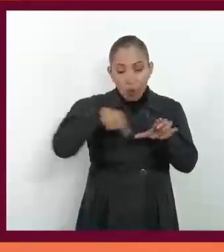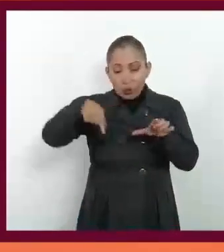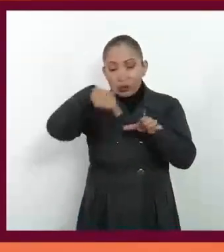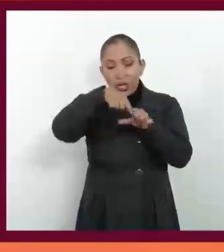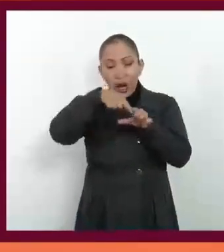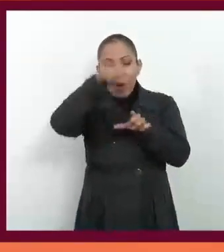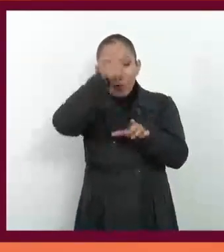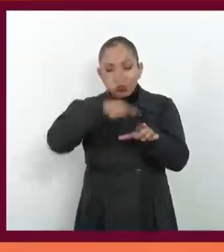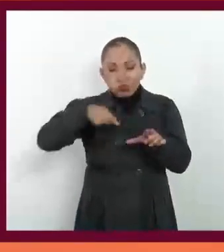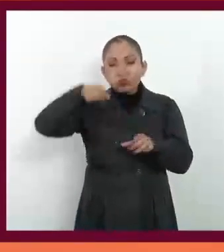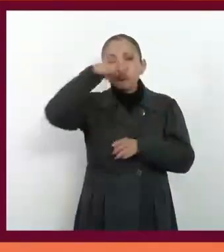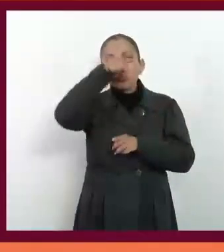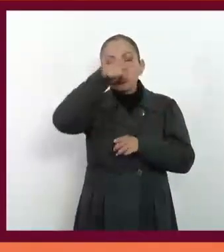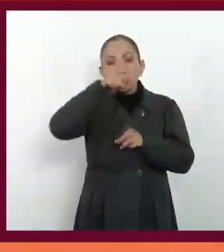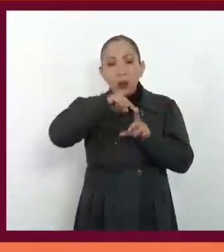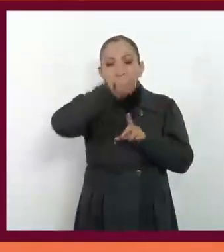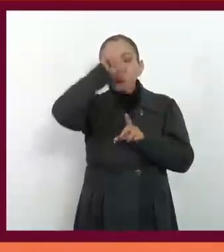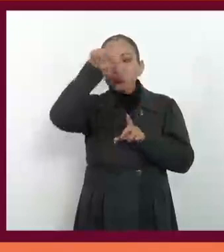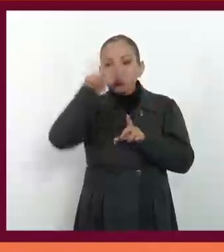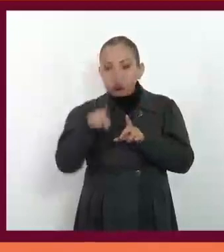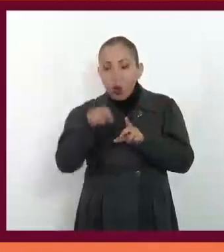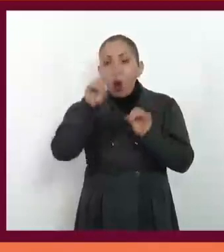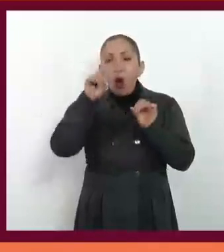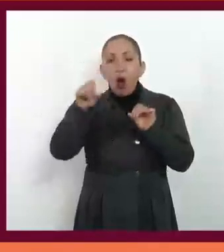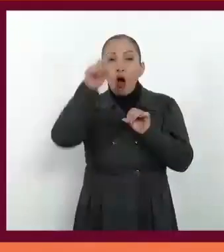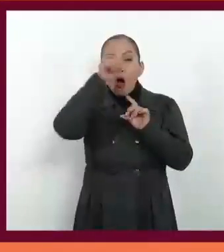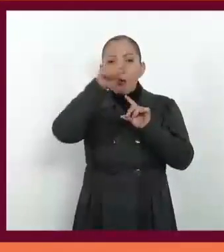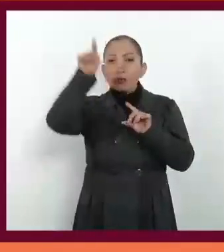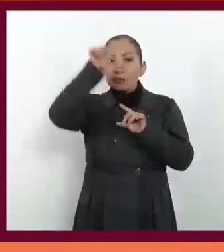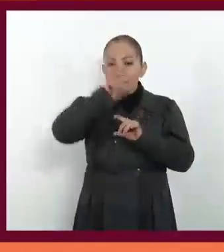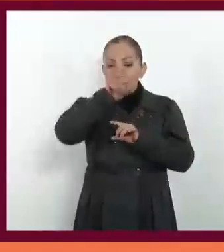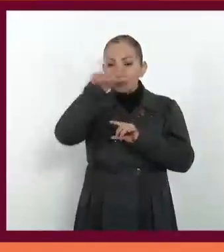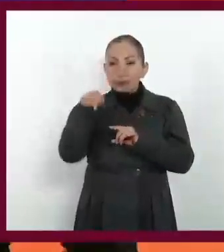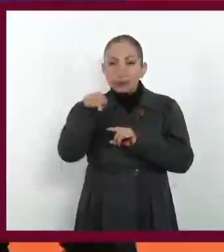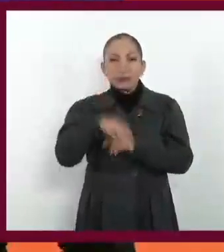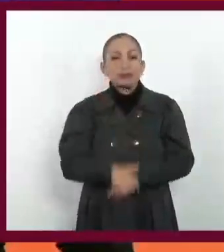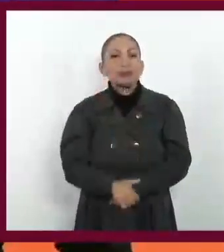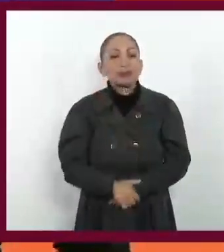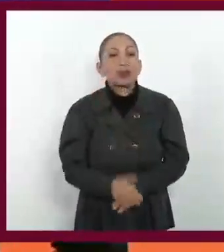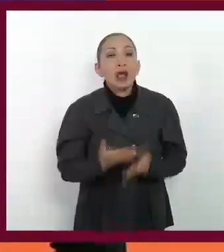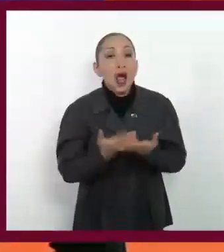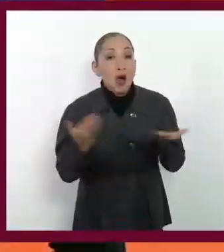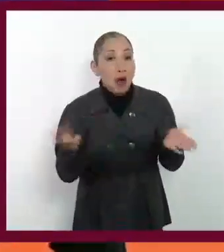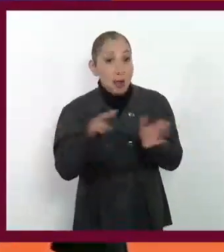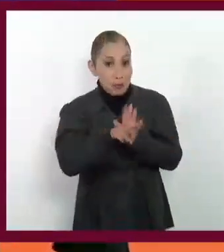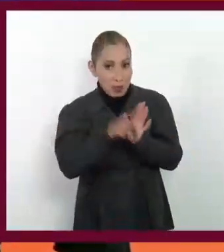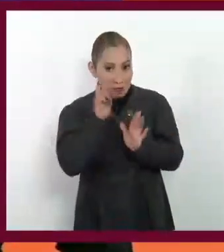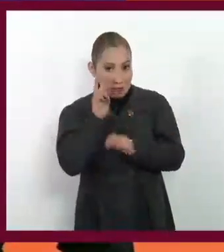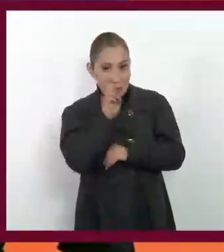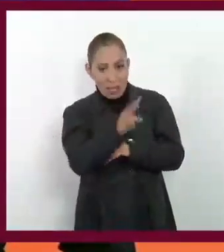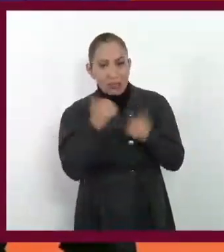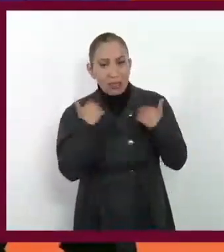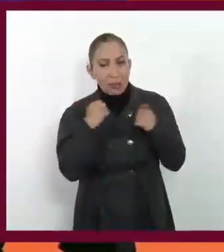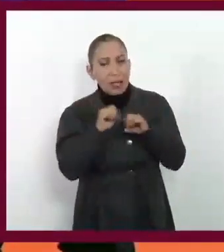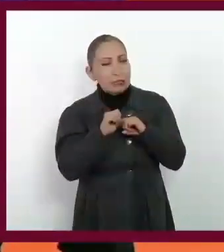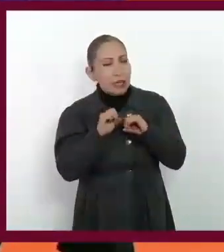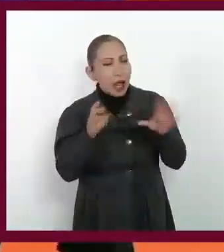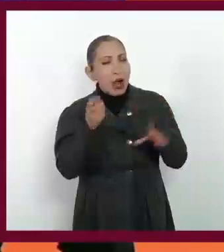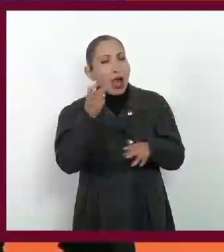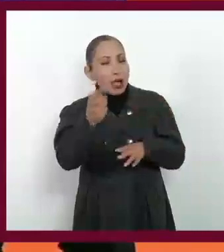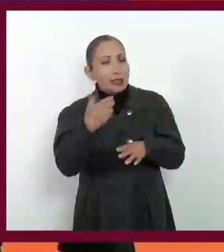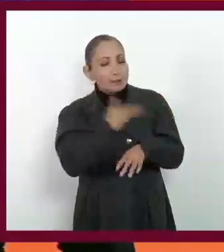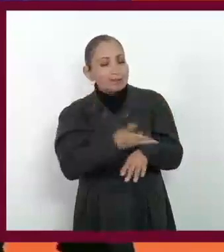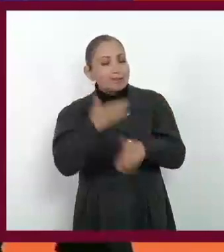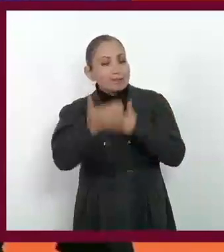de un círculo, una elipse, una parábola o una hipérbole. El siguiente video les ayudará a comprender